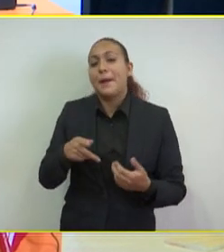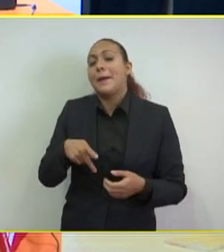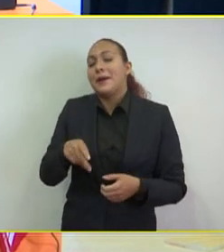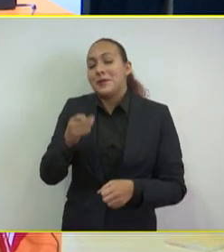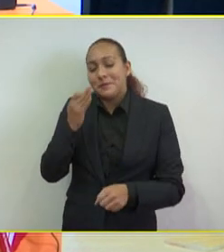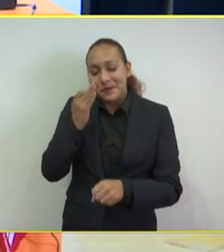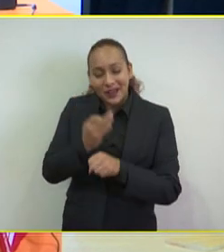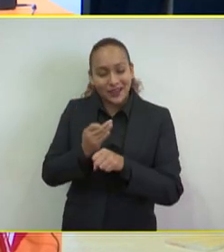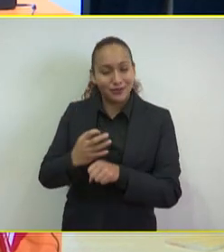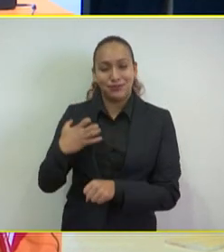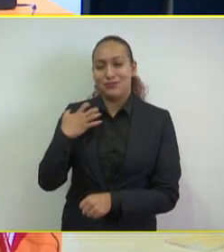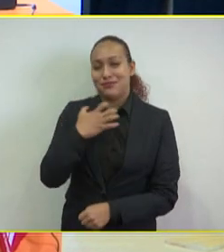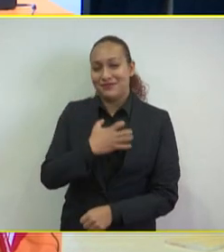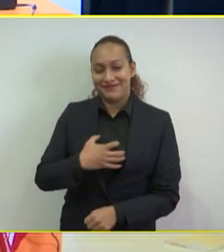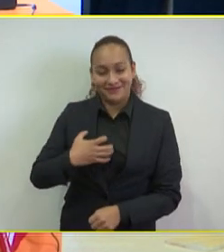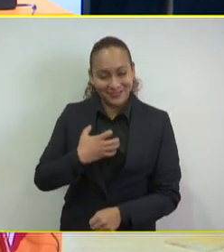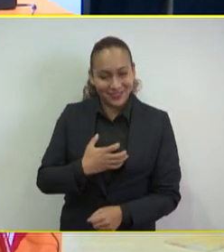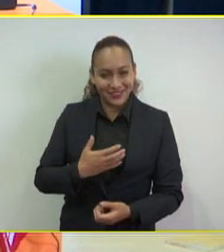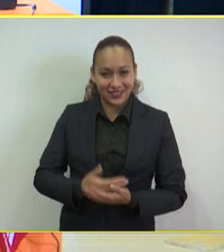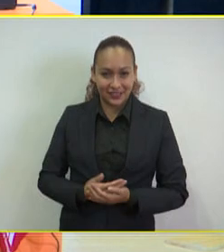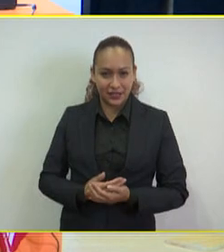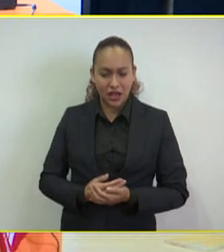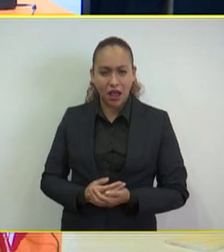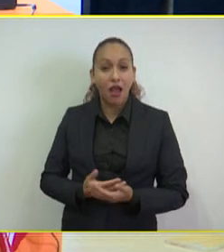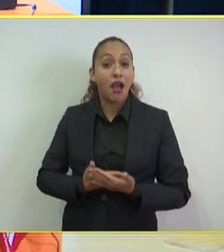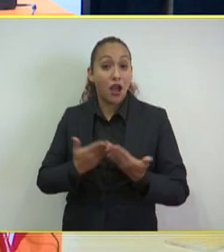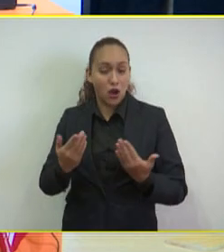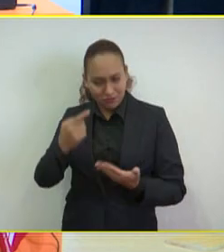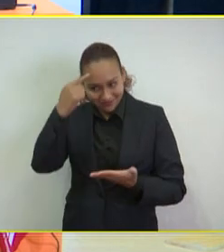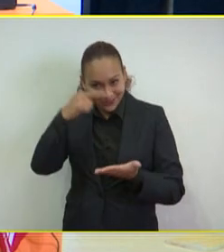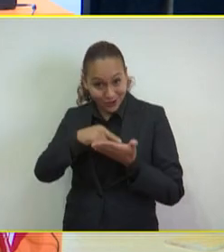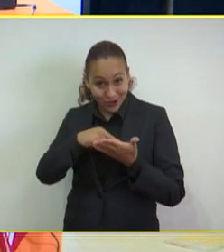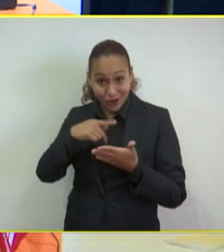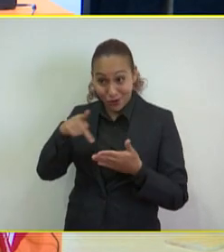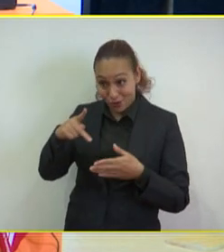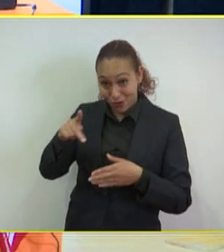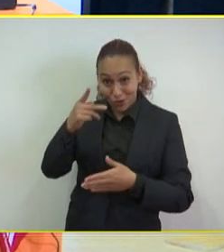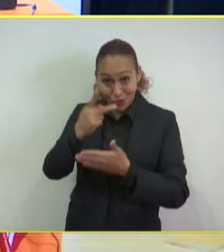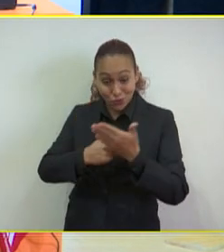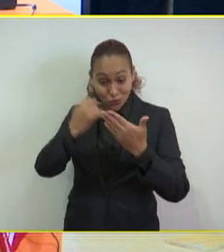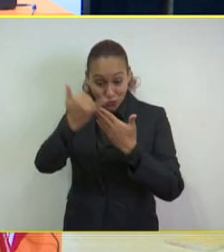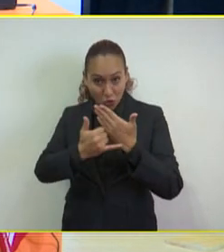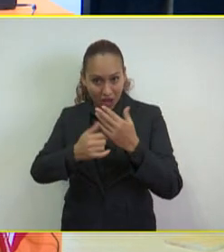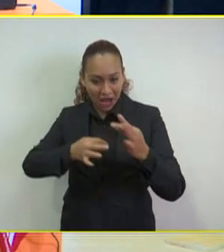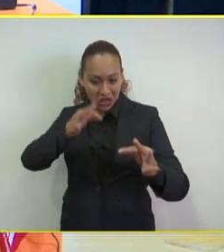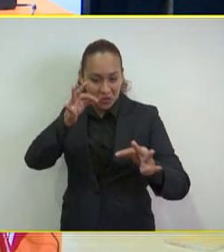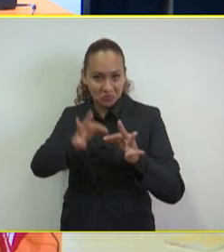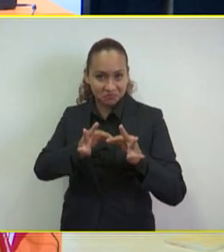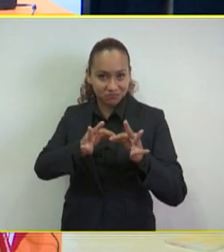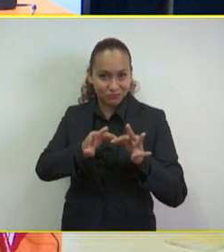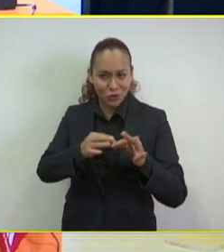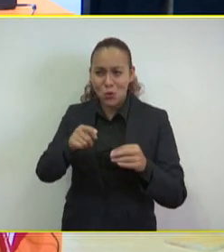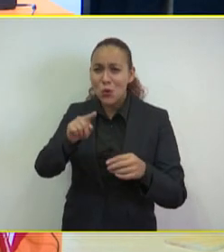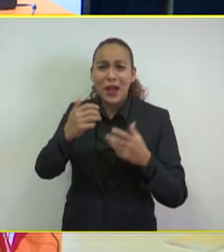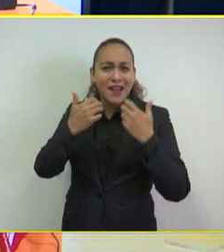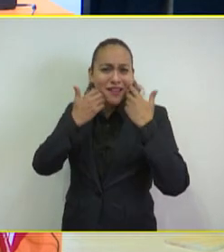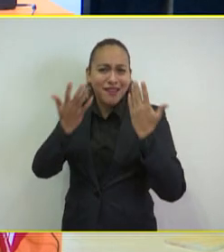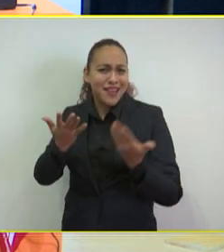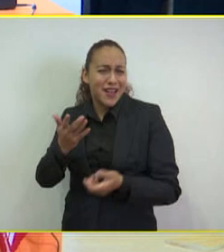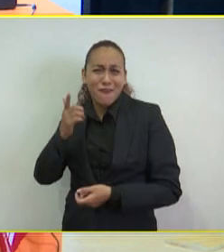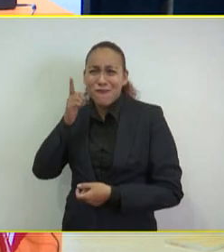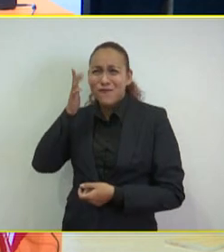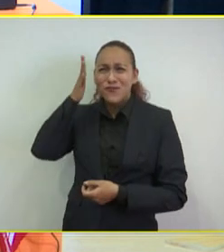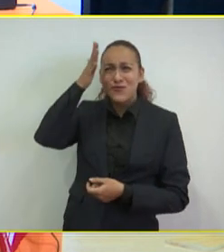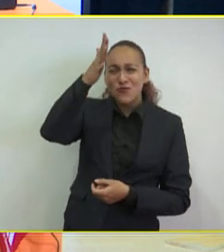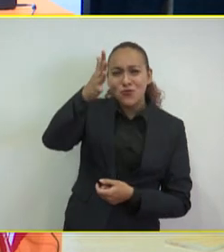por lo que lograron. Creo que si lograron esto, cualquier proyecto que tengan en la vida lo van a lograr. O sea, hicieron algo realmente